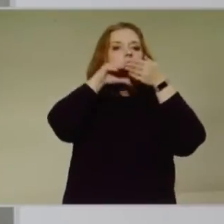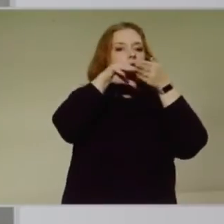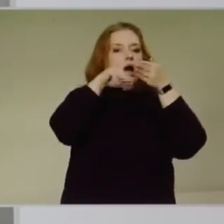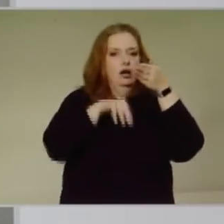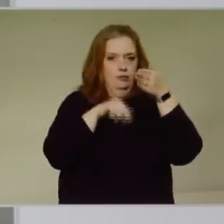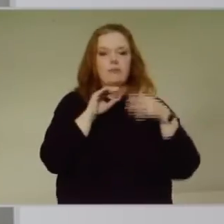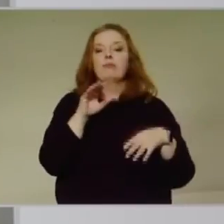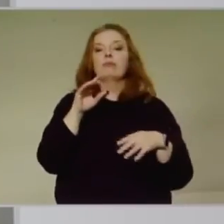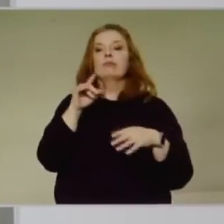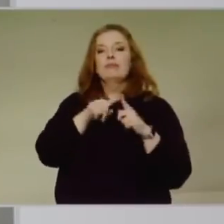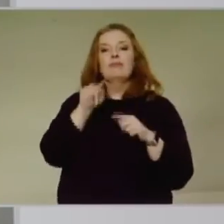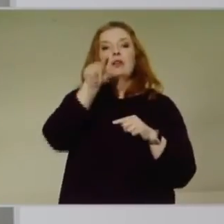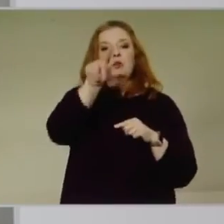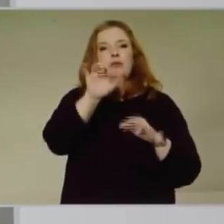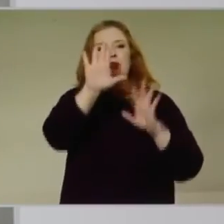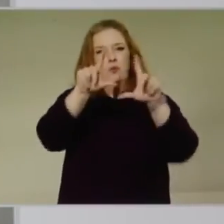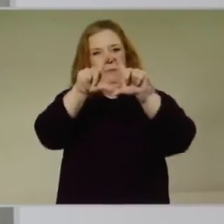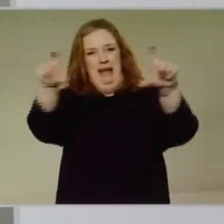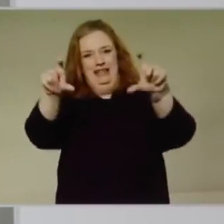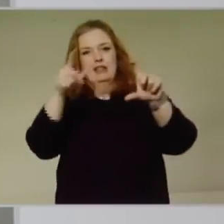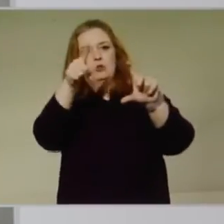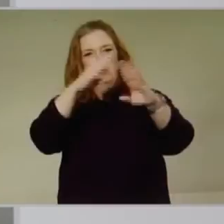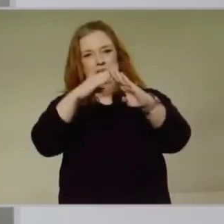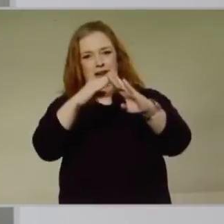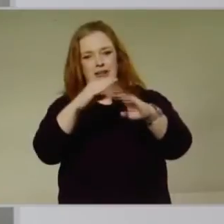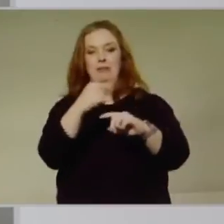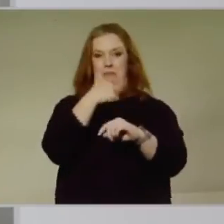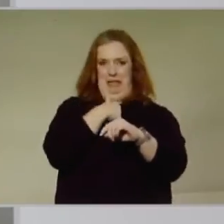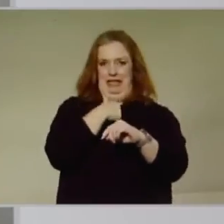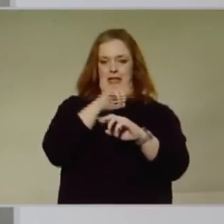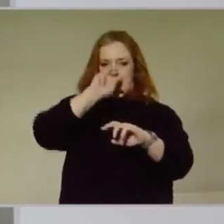que usar su mascarilla para protegerme a mí y guardar sus gotitas